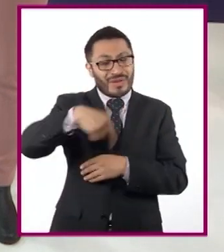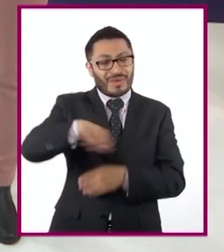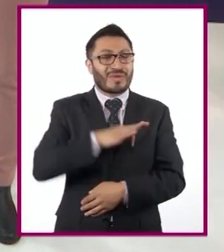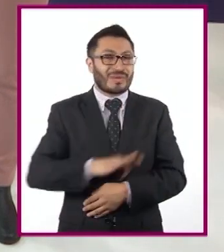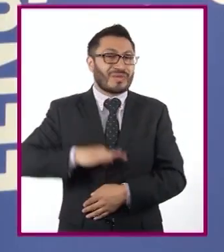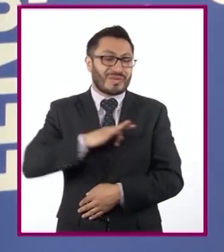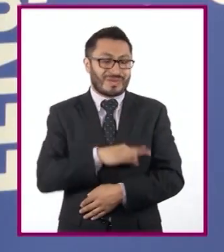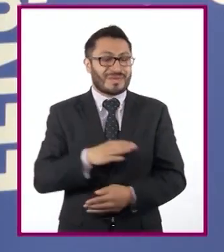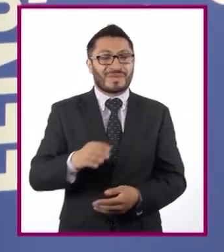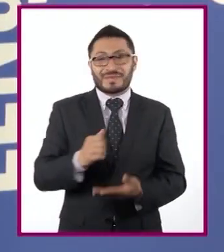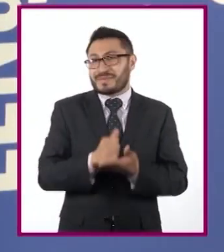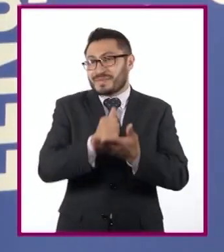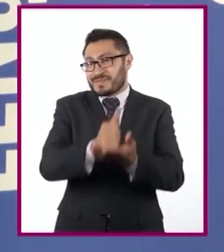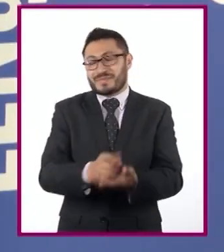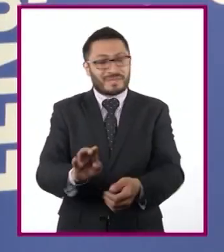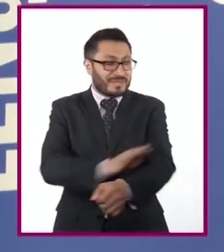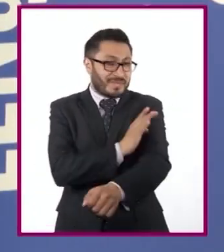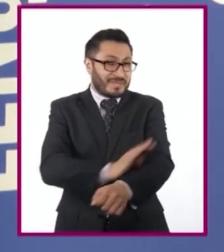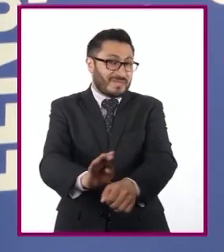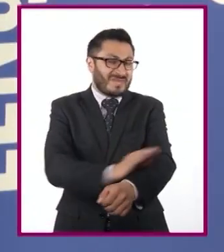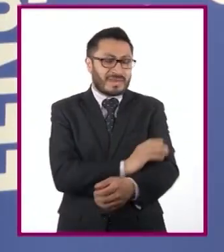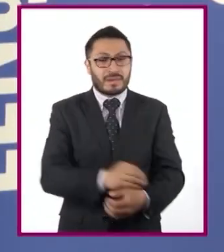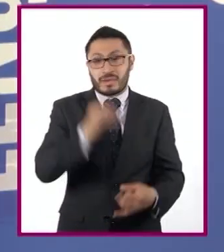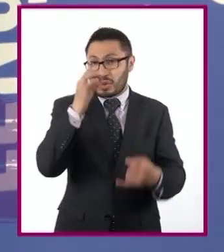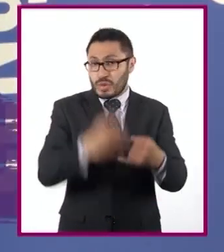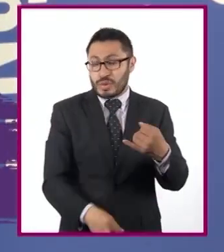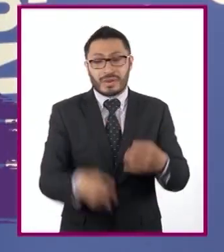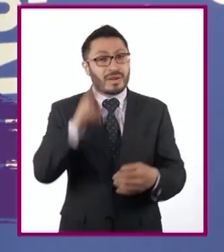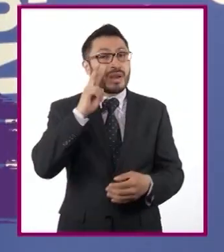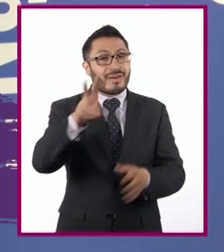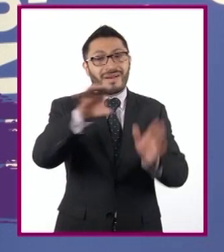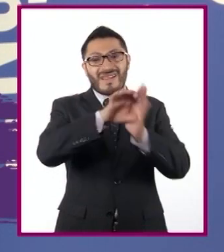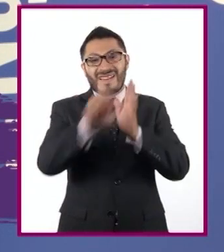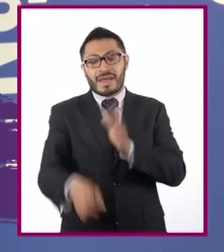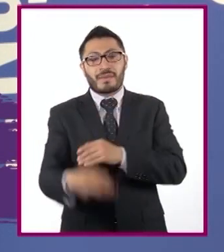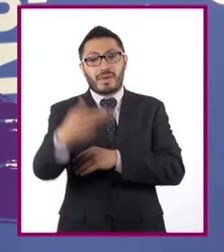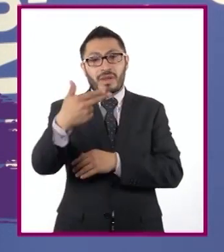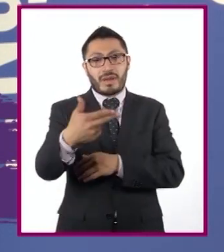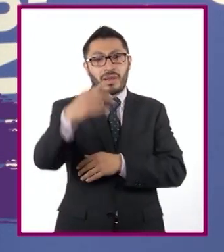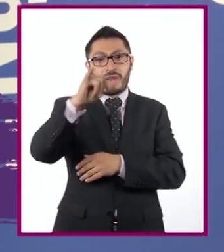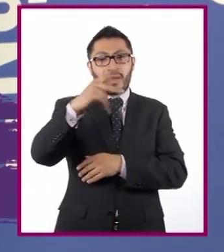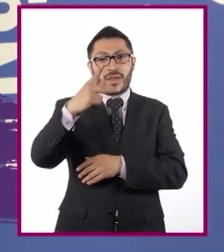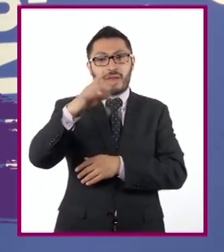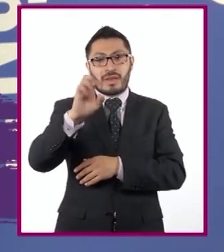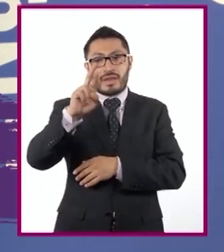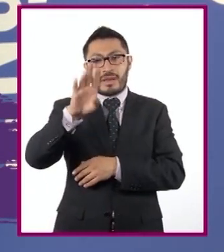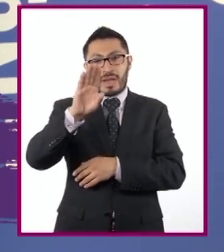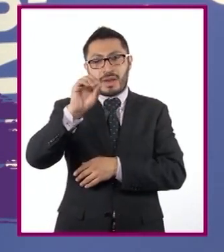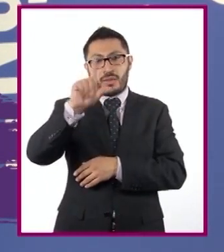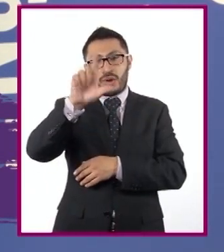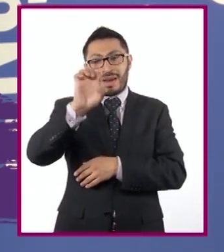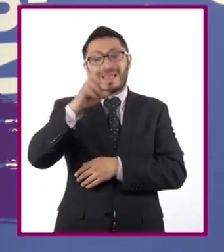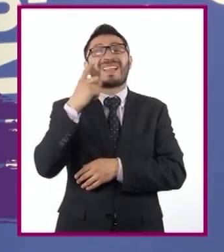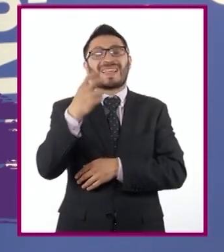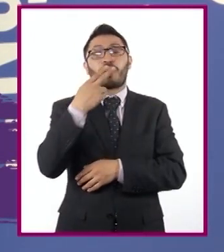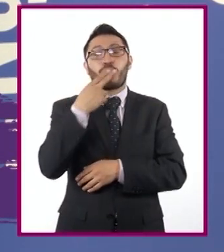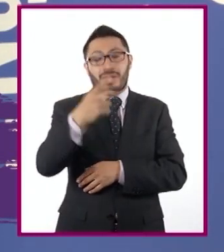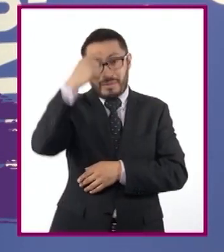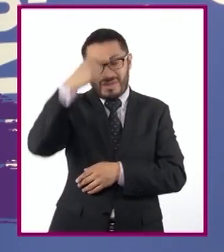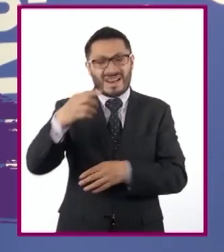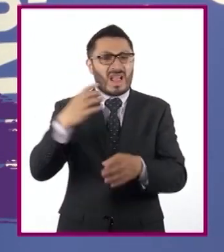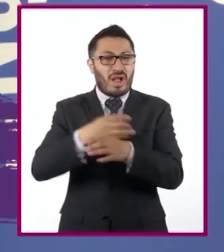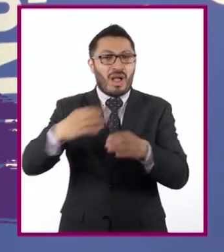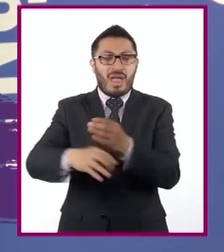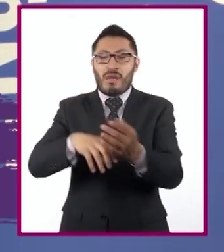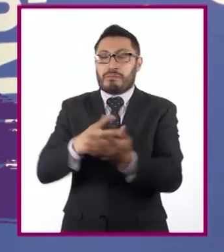bienestar. Por último, veamos un ejemplo aplicando la hipérbole, que es un recurso que se utiliza para exagerar